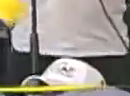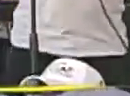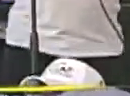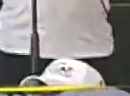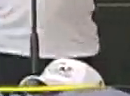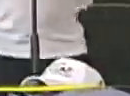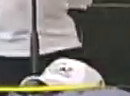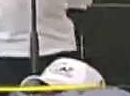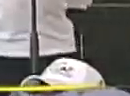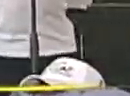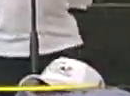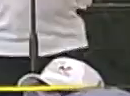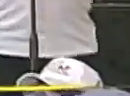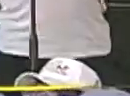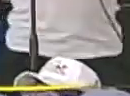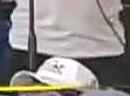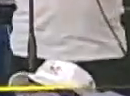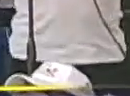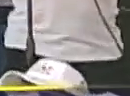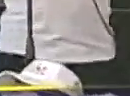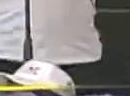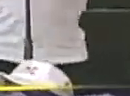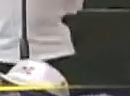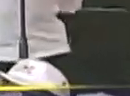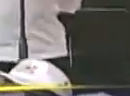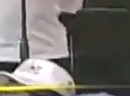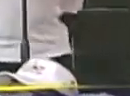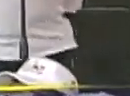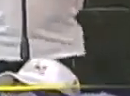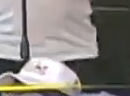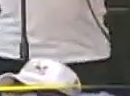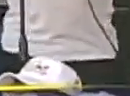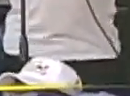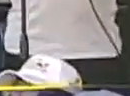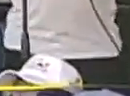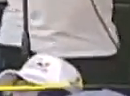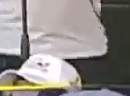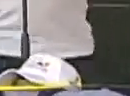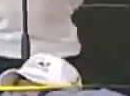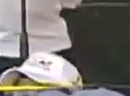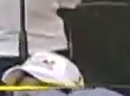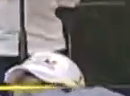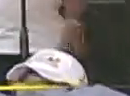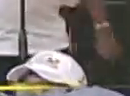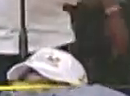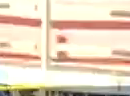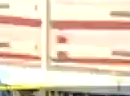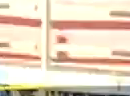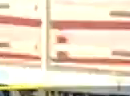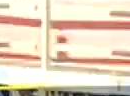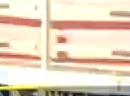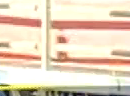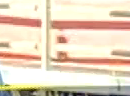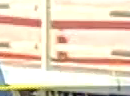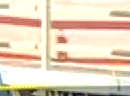Al ritmo de la clave del guaguancó, vamos celebrando los 6 años de los CLAP.